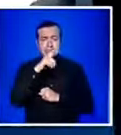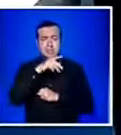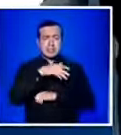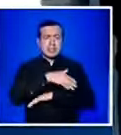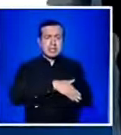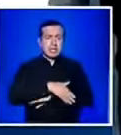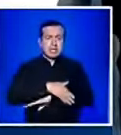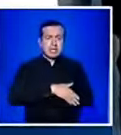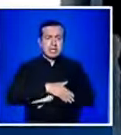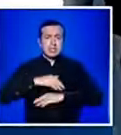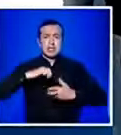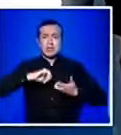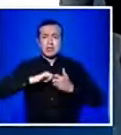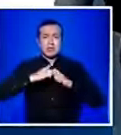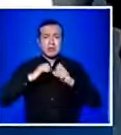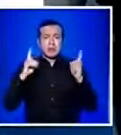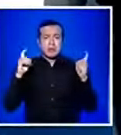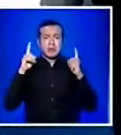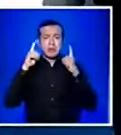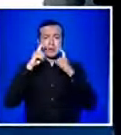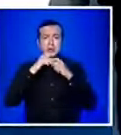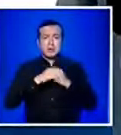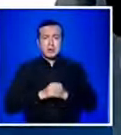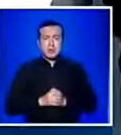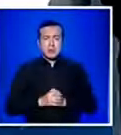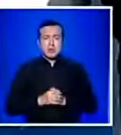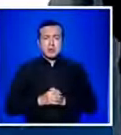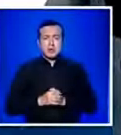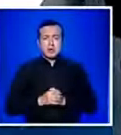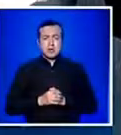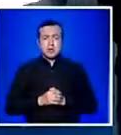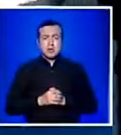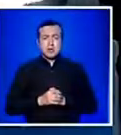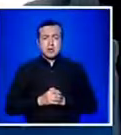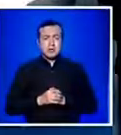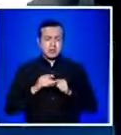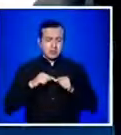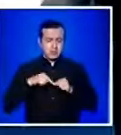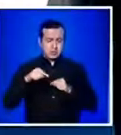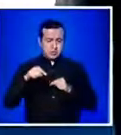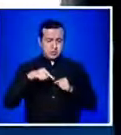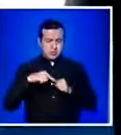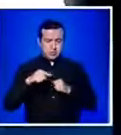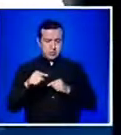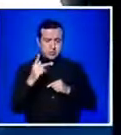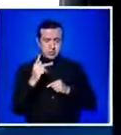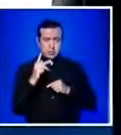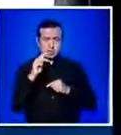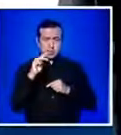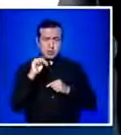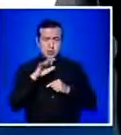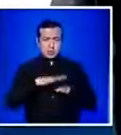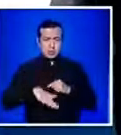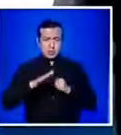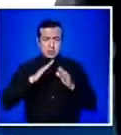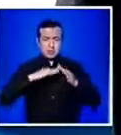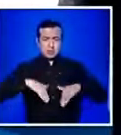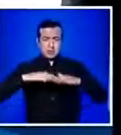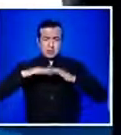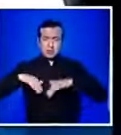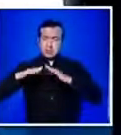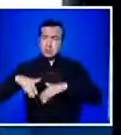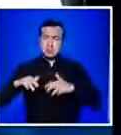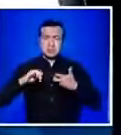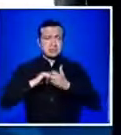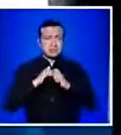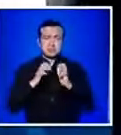llama la Secretaría de tiene siquiera unos... De aquí a un kilómetro de las calles están hundiendo. Y